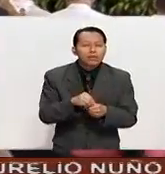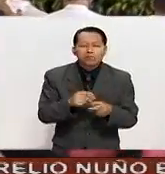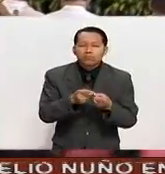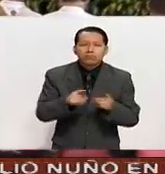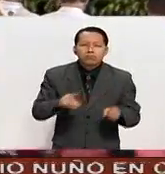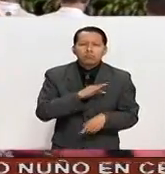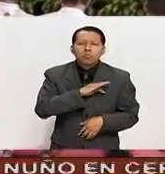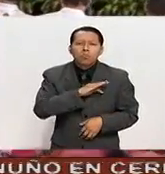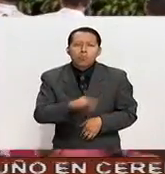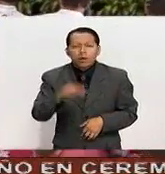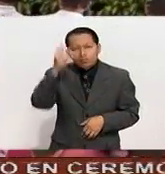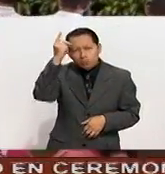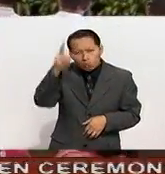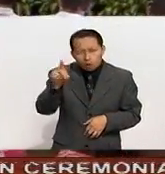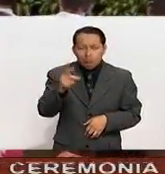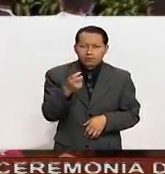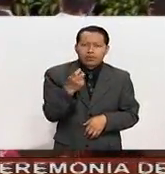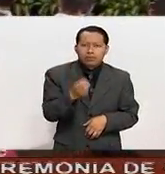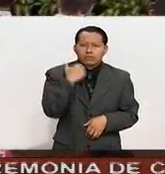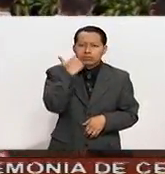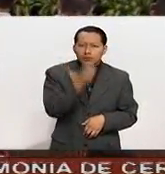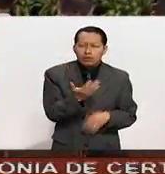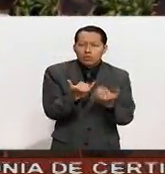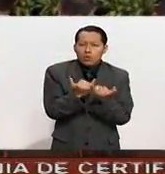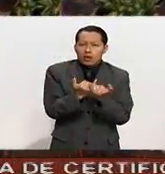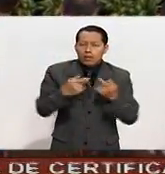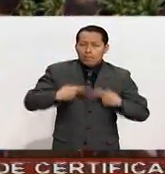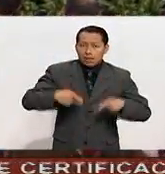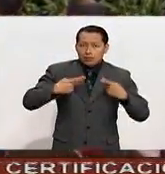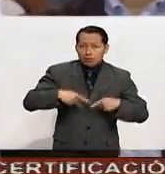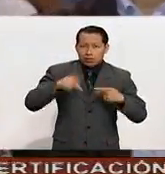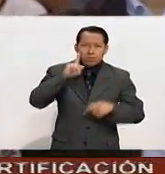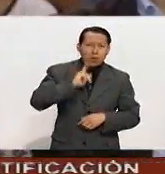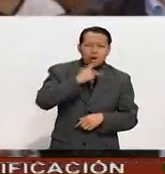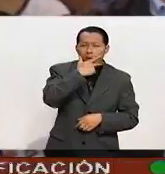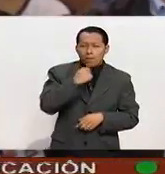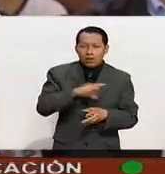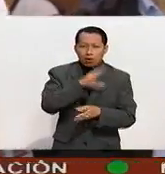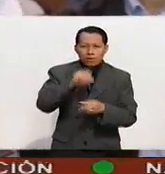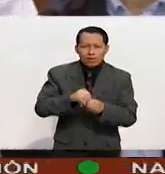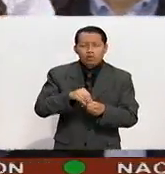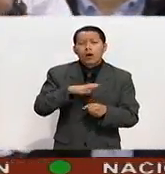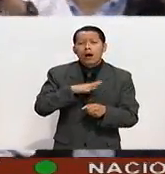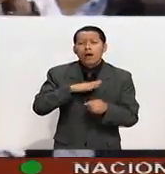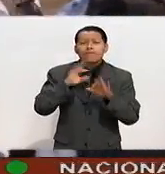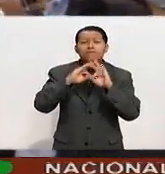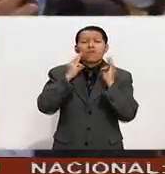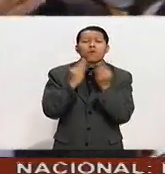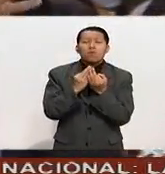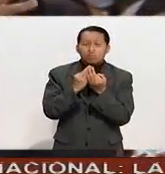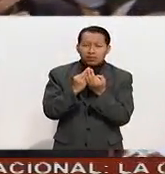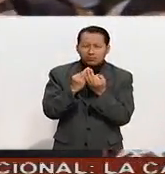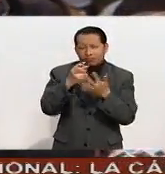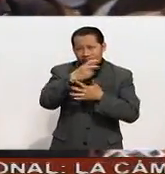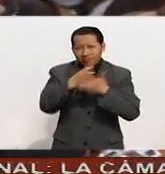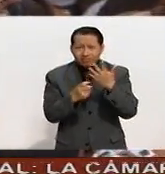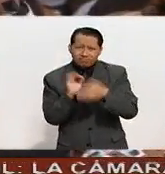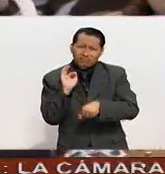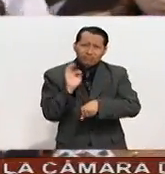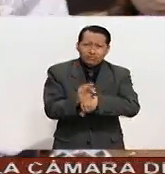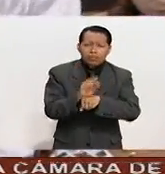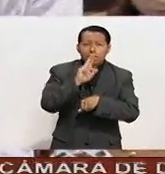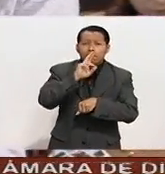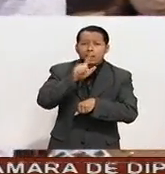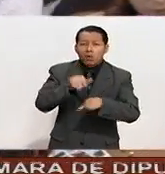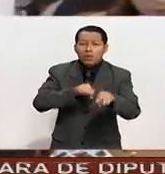que es lo que al final del día queremos, que ellos tengan, los mexicanos y las mexicanas, herramientas para poder tener mejores empleos